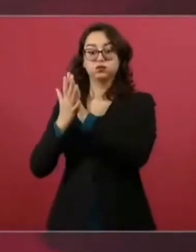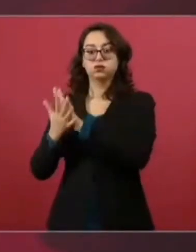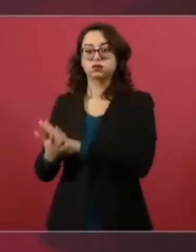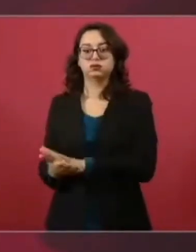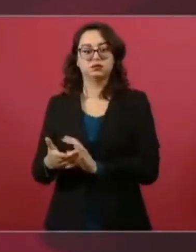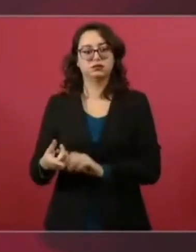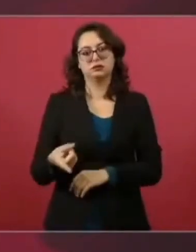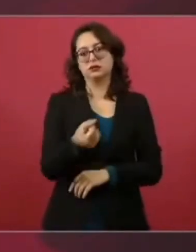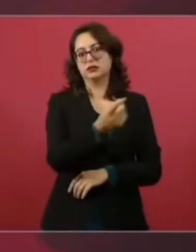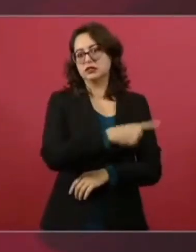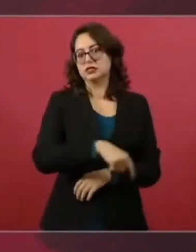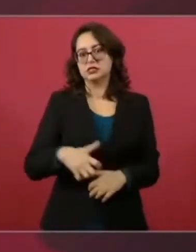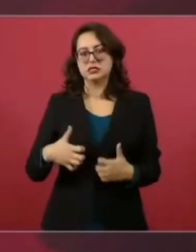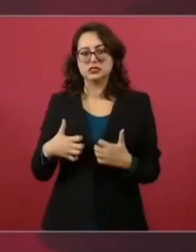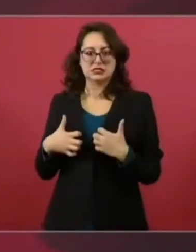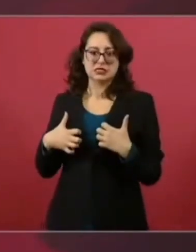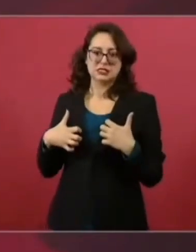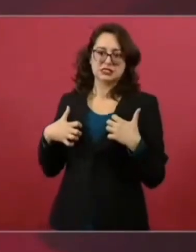produce una reacción